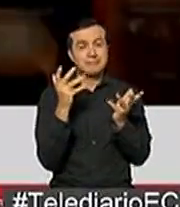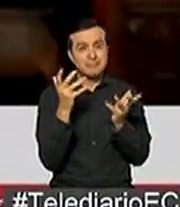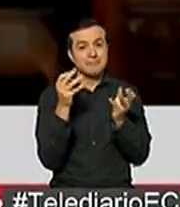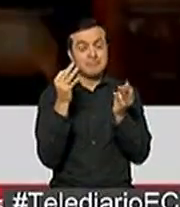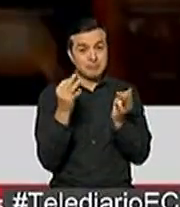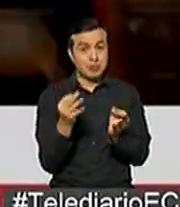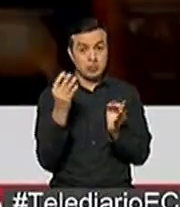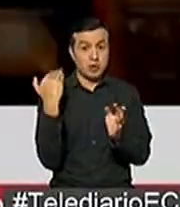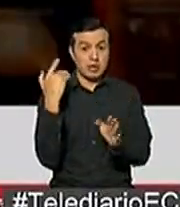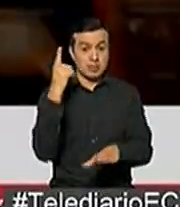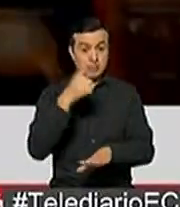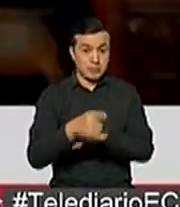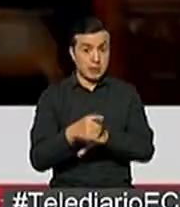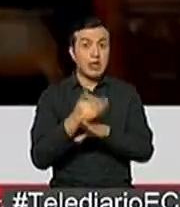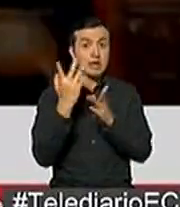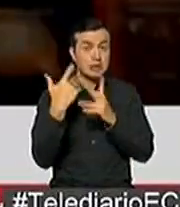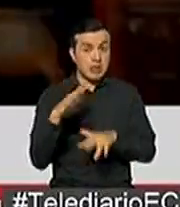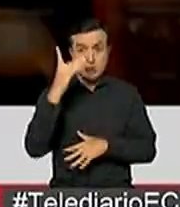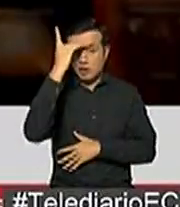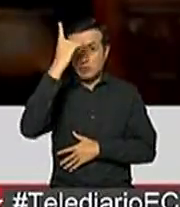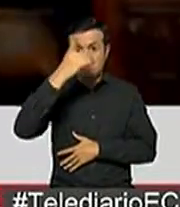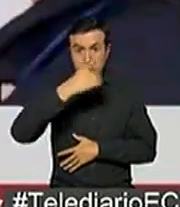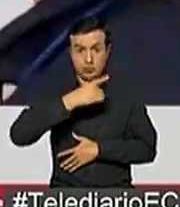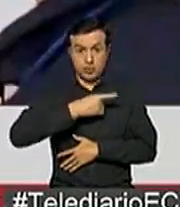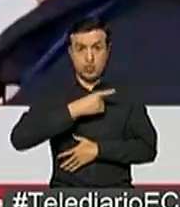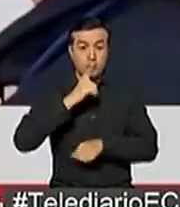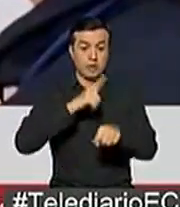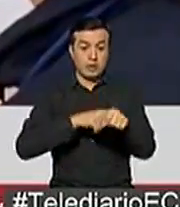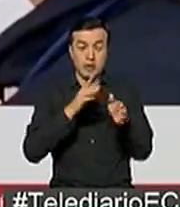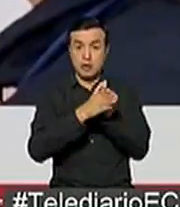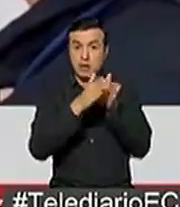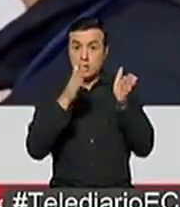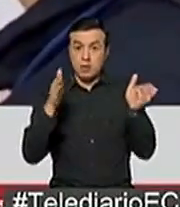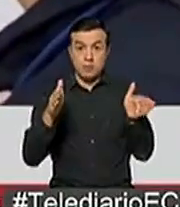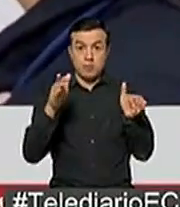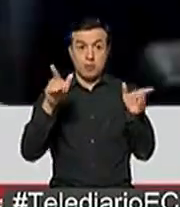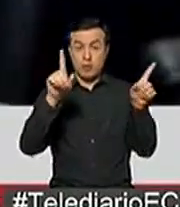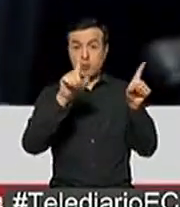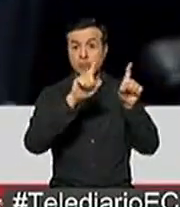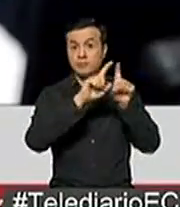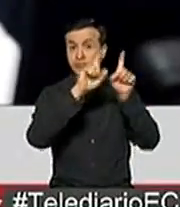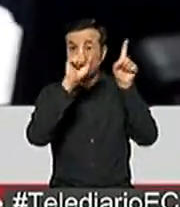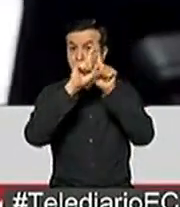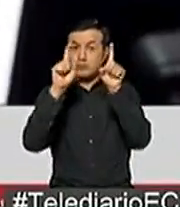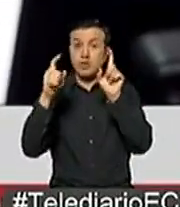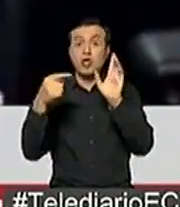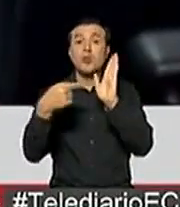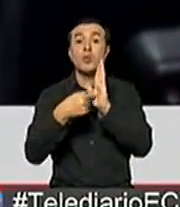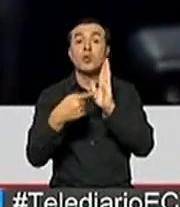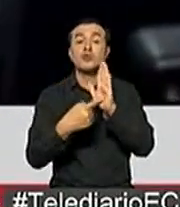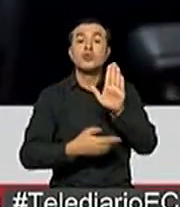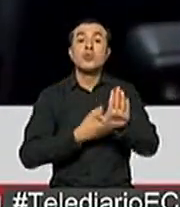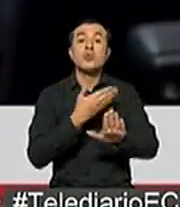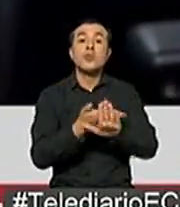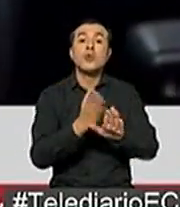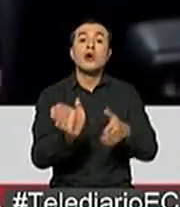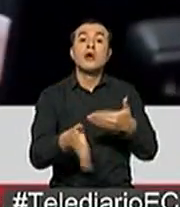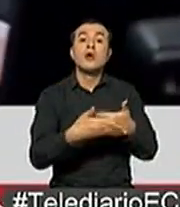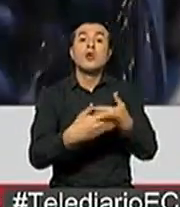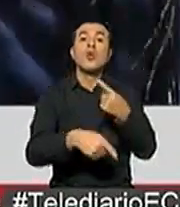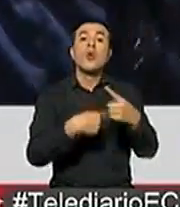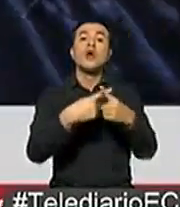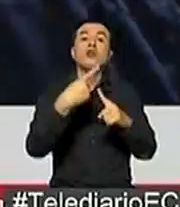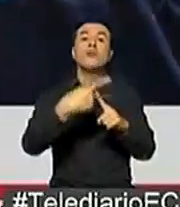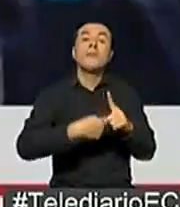como lo dispuso ya está vigente la resolución que amplíe el plazo para que los contribuyentes presenten las declaraciones y anexos en octubre de este año